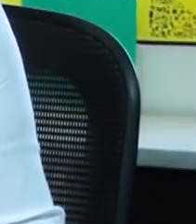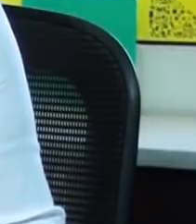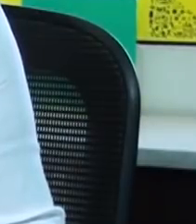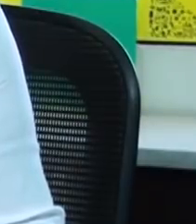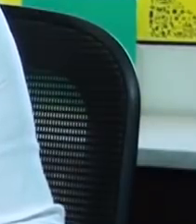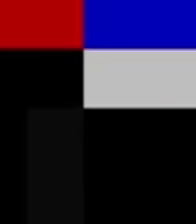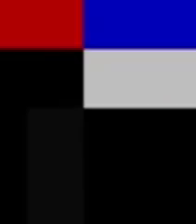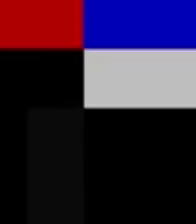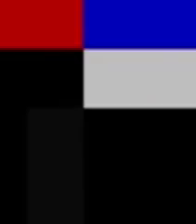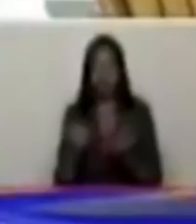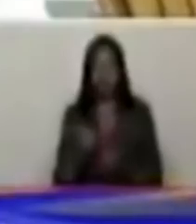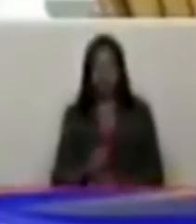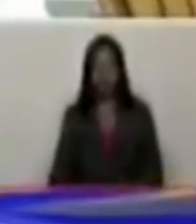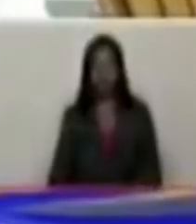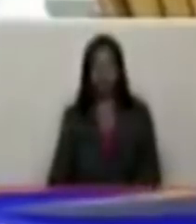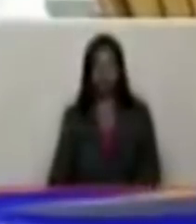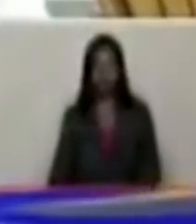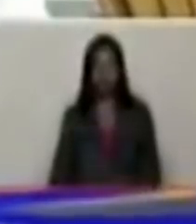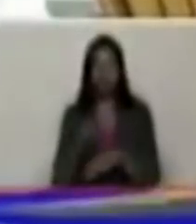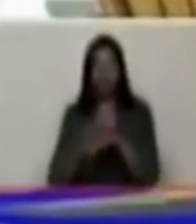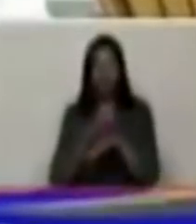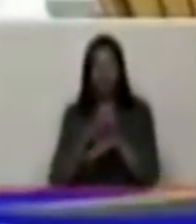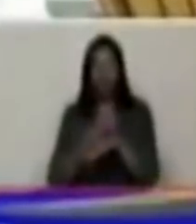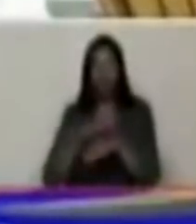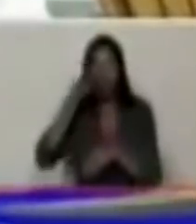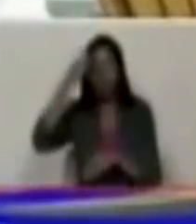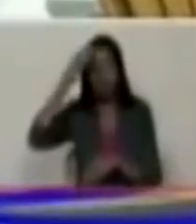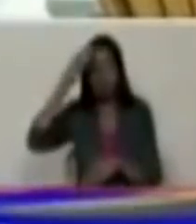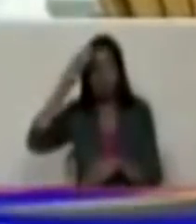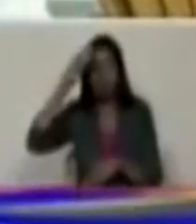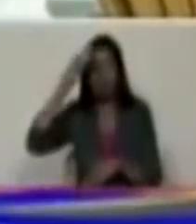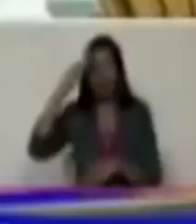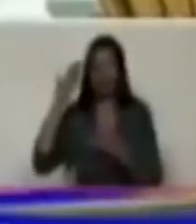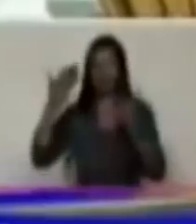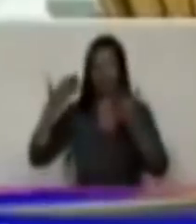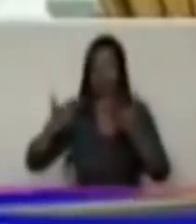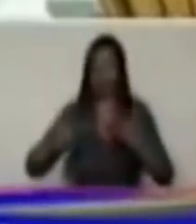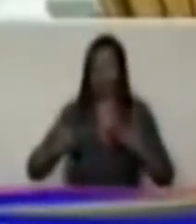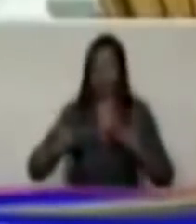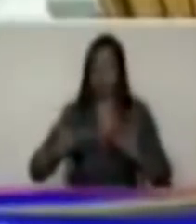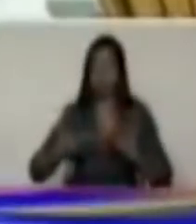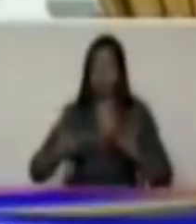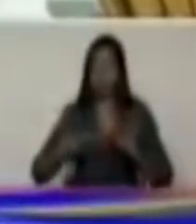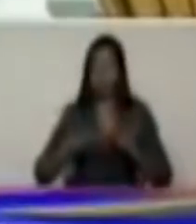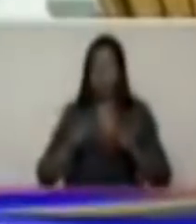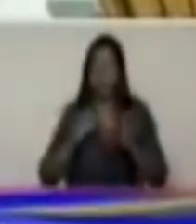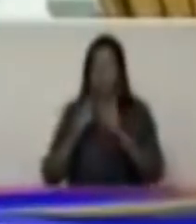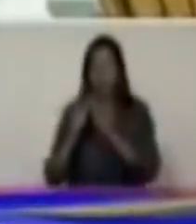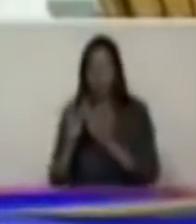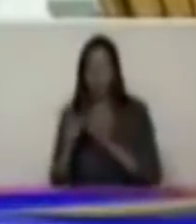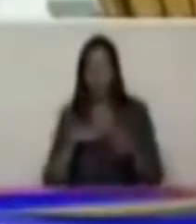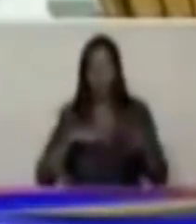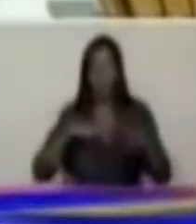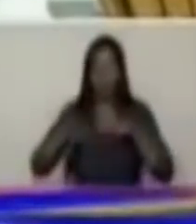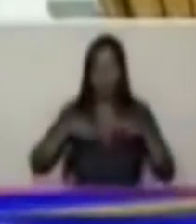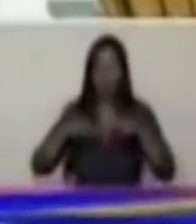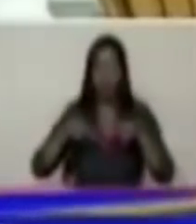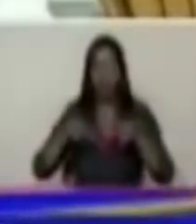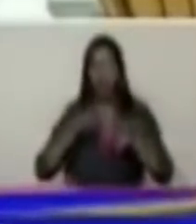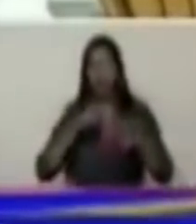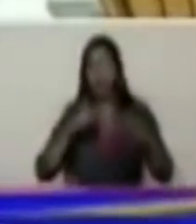funciona tan bien. El gobierno de Cuba ha ofrecido y ya se ha coordinado la atención